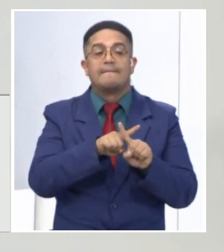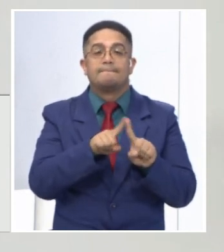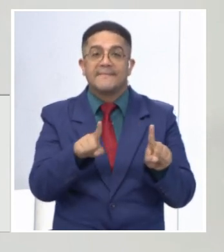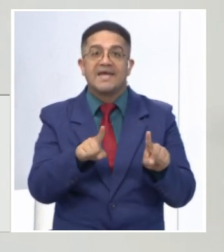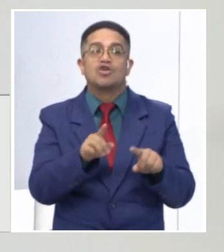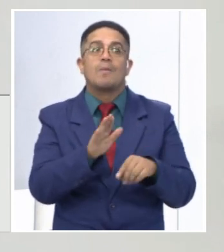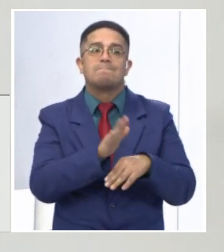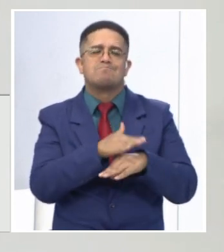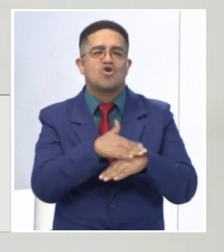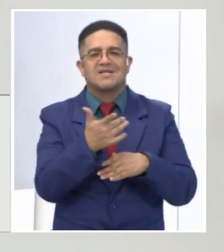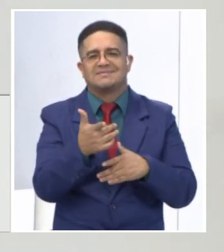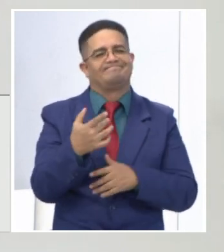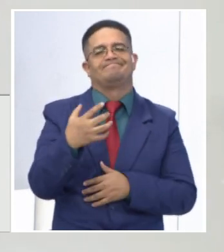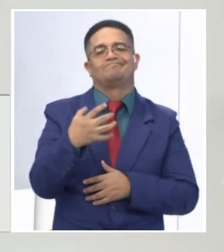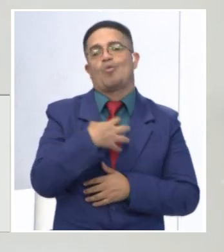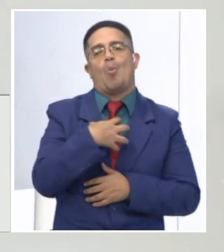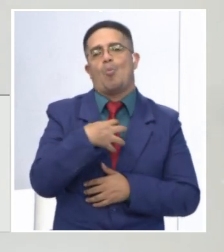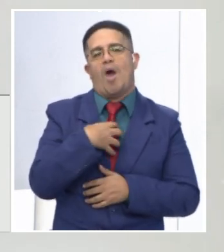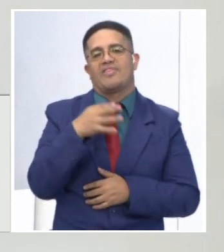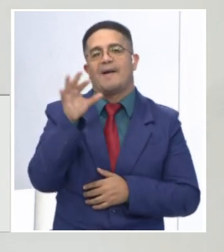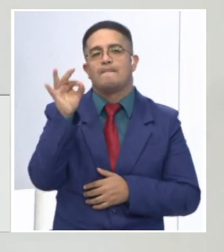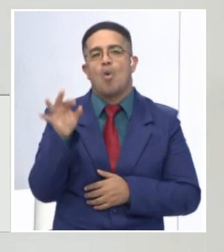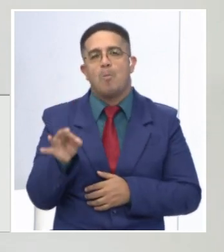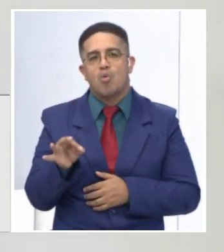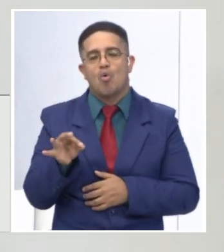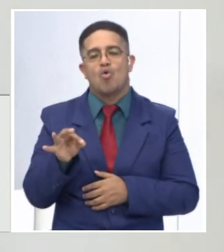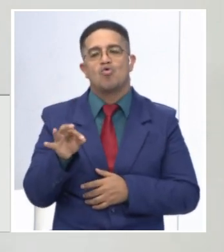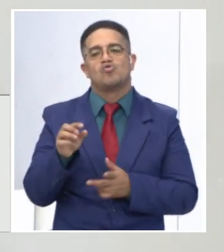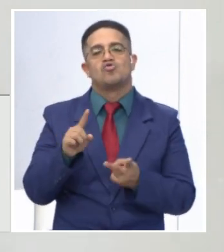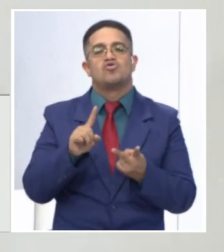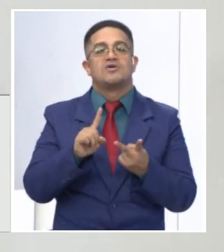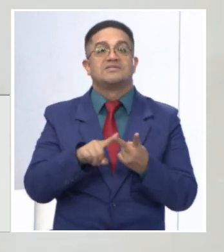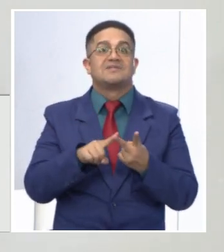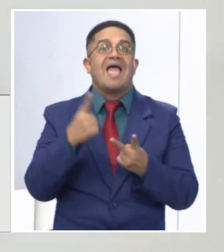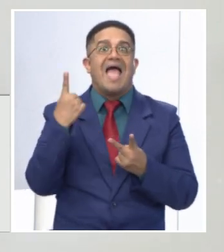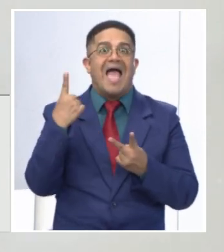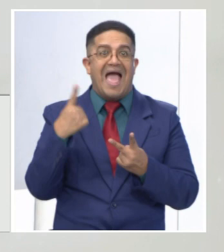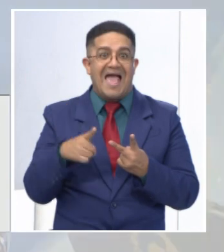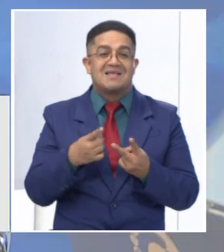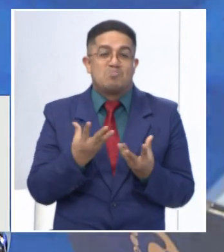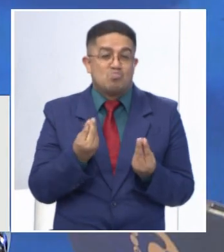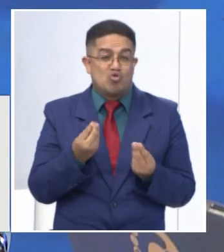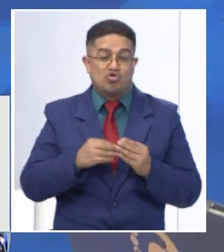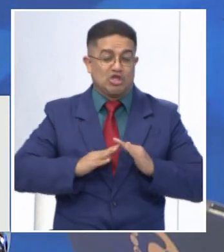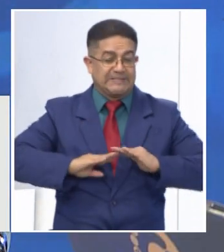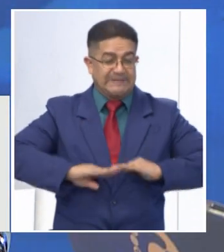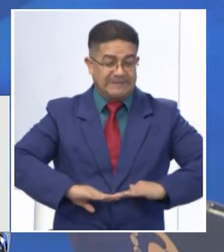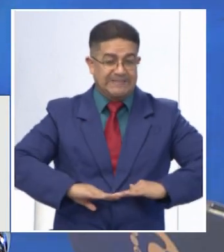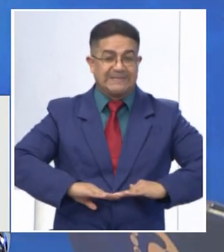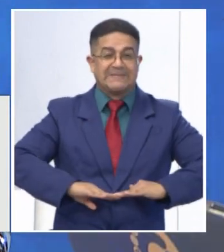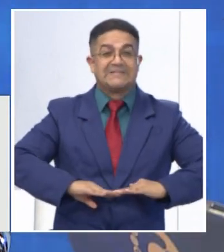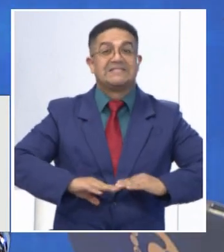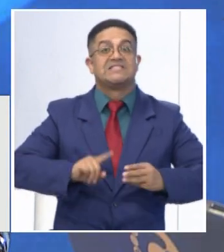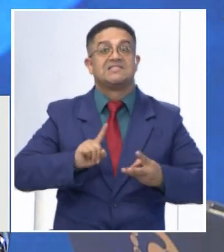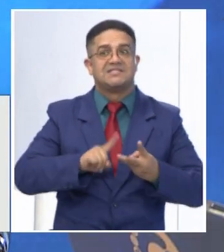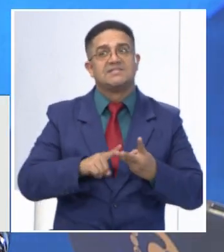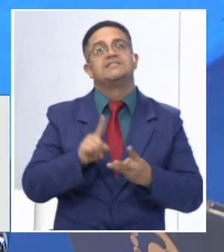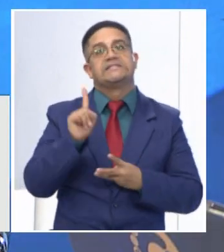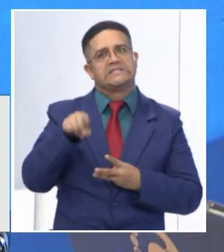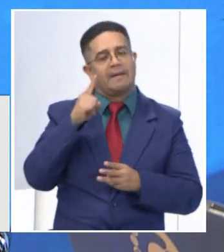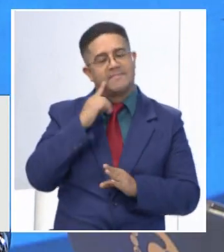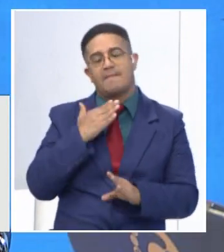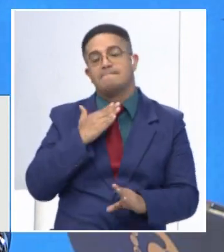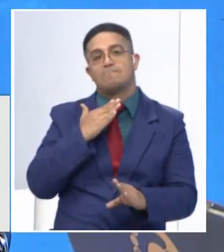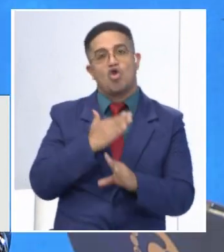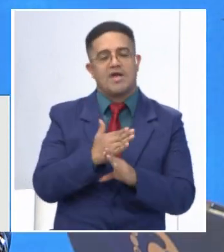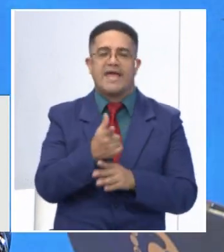tienen trastornos de la defecación porque tienen disminución de la sensibilidad, hay un aumento de la presión de la musculatura del piso pélvico y hay un bloqueo del mecanismo de